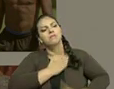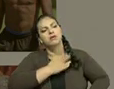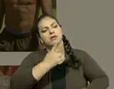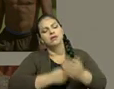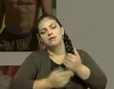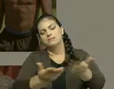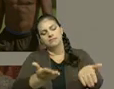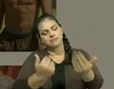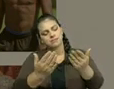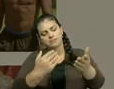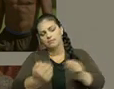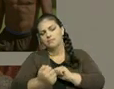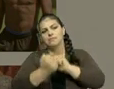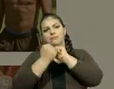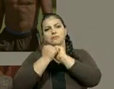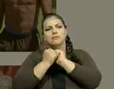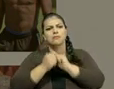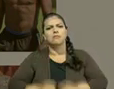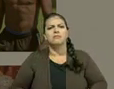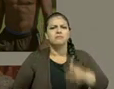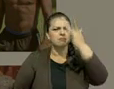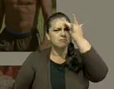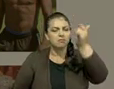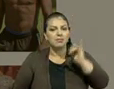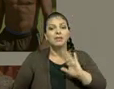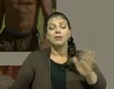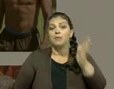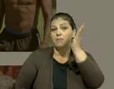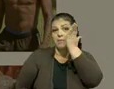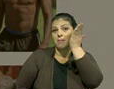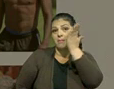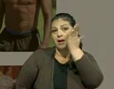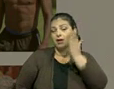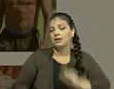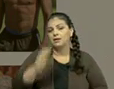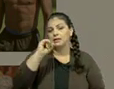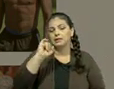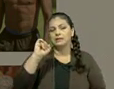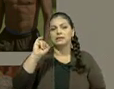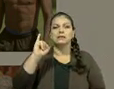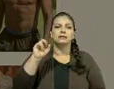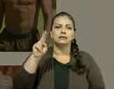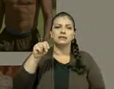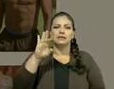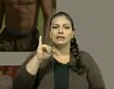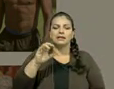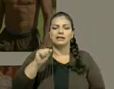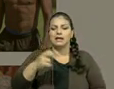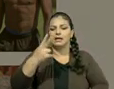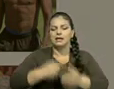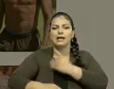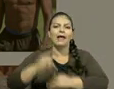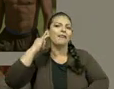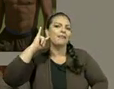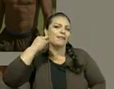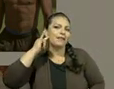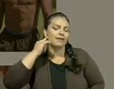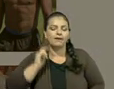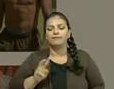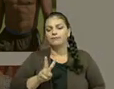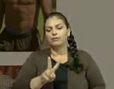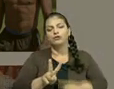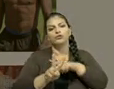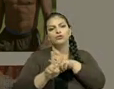estaba en un centro de diversión con su novio. Enner Valencia llegó a Miami con su